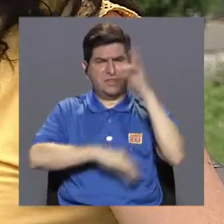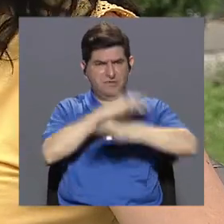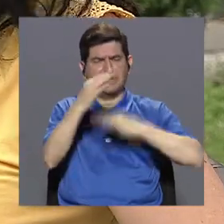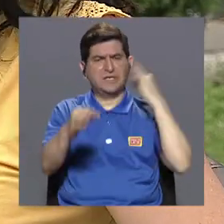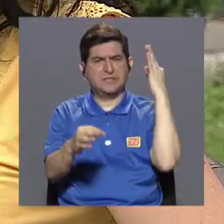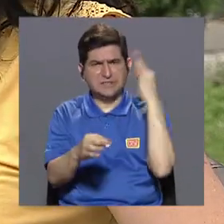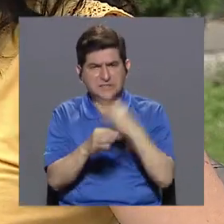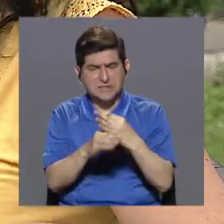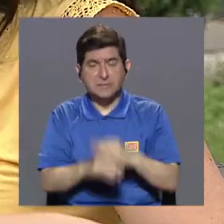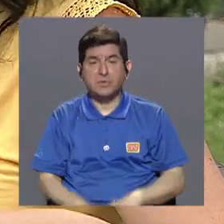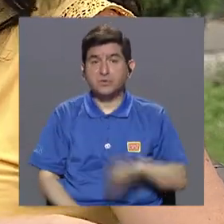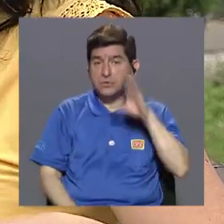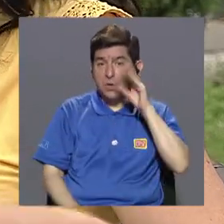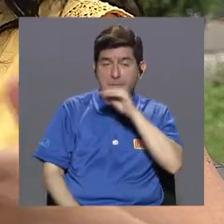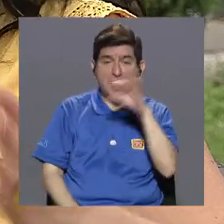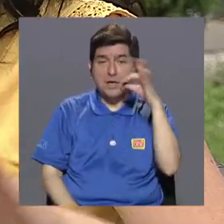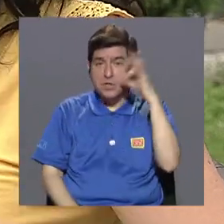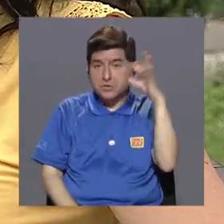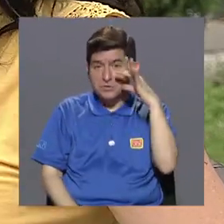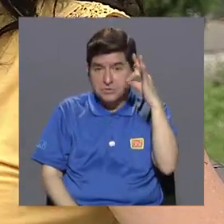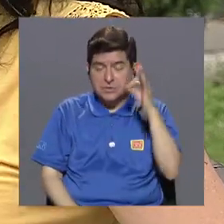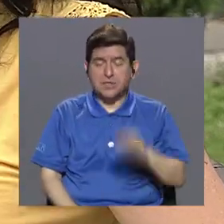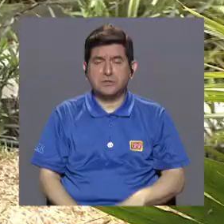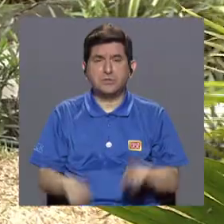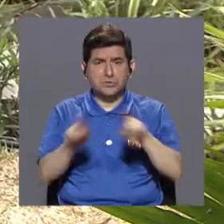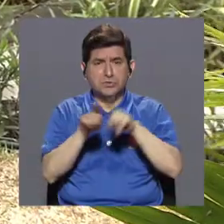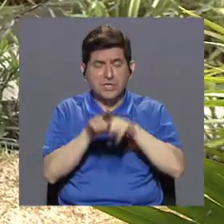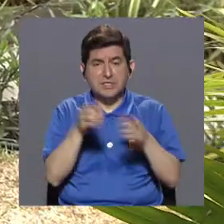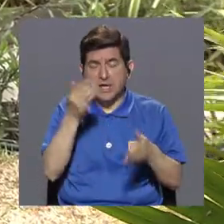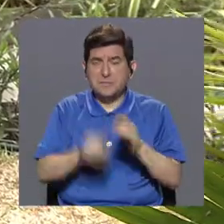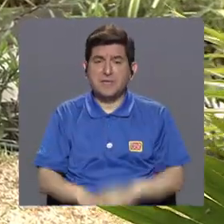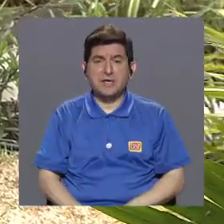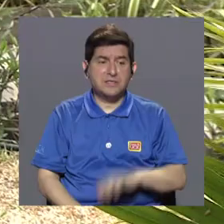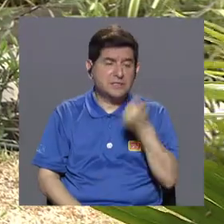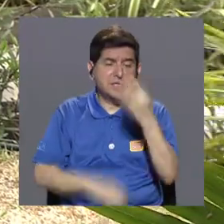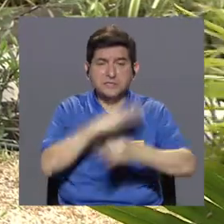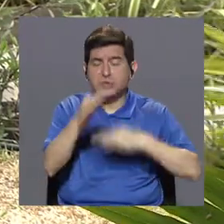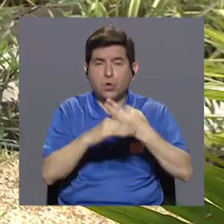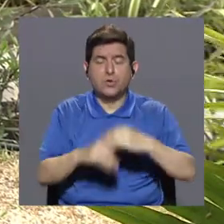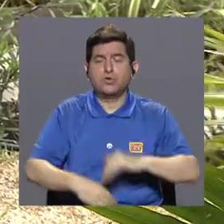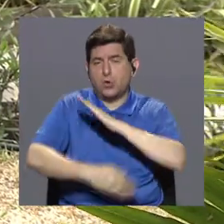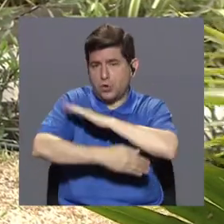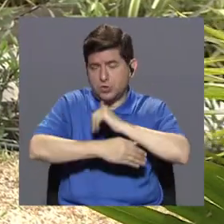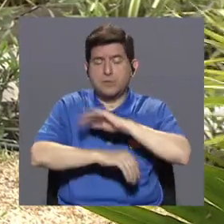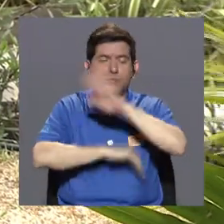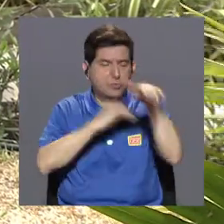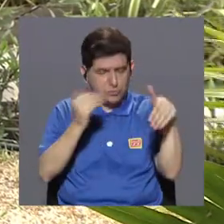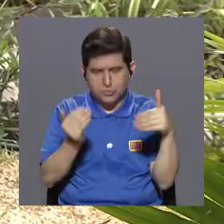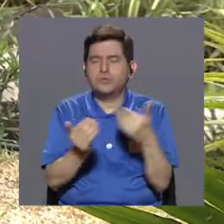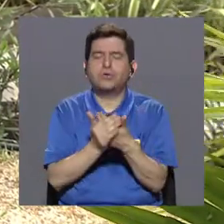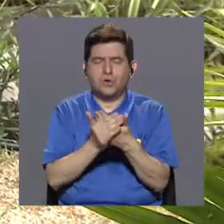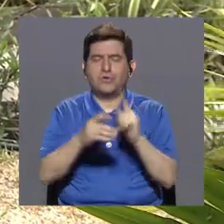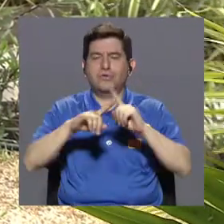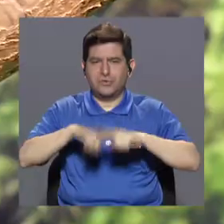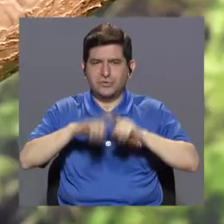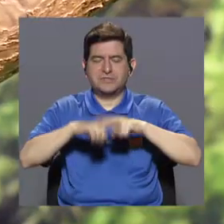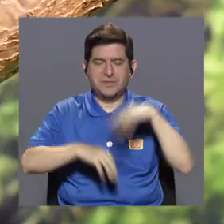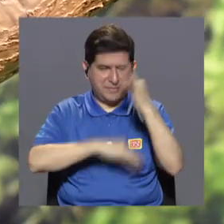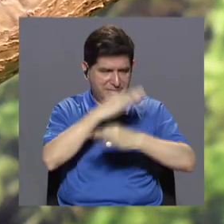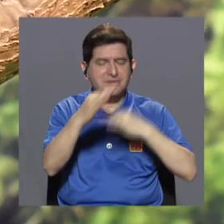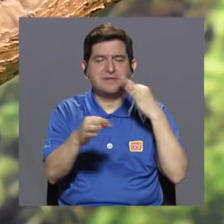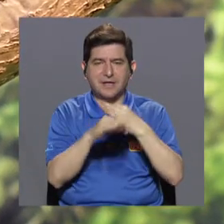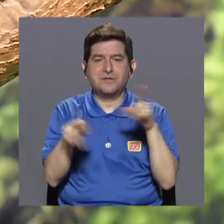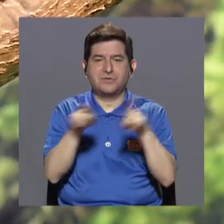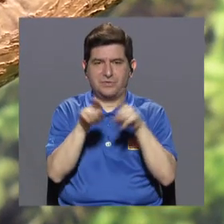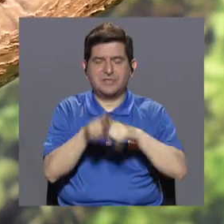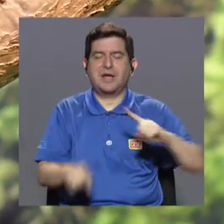sean a perros y gatos? Sí, o por ejemplo anfibios o no sé. Sí, claro. Todos los digamos, animales. Dependiendo de la especie, también